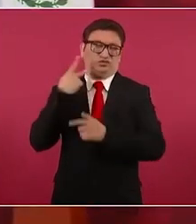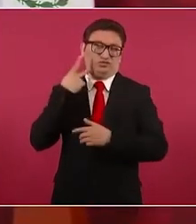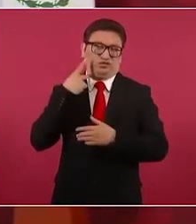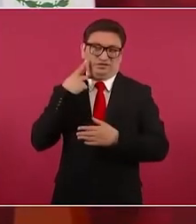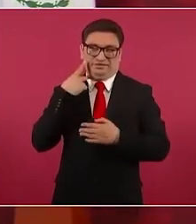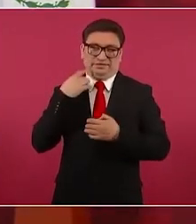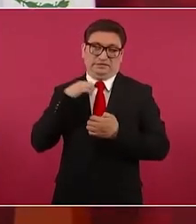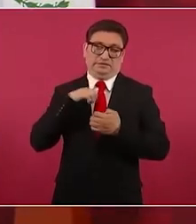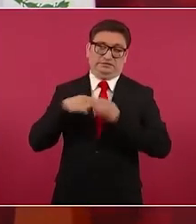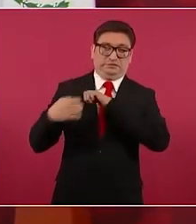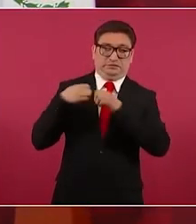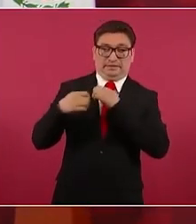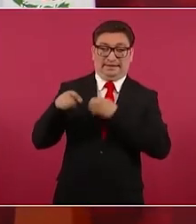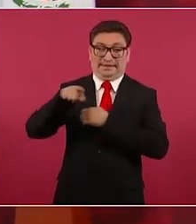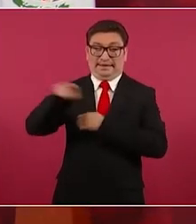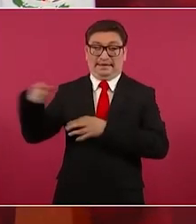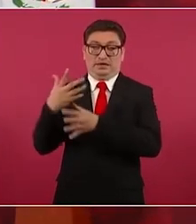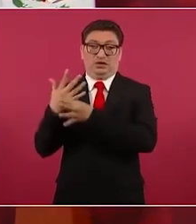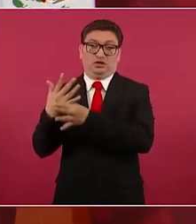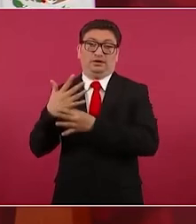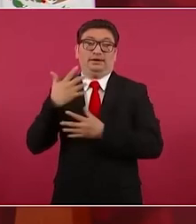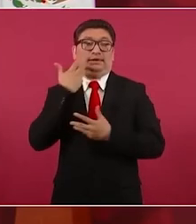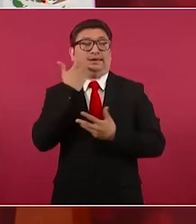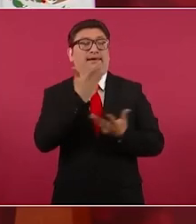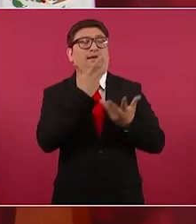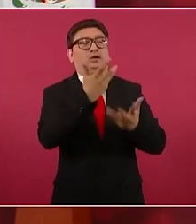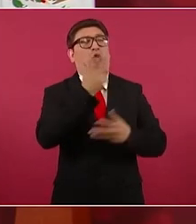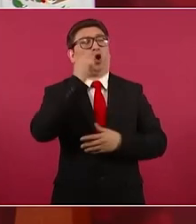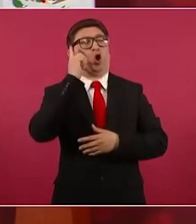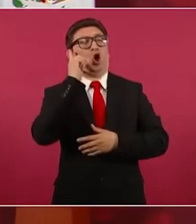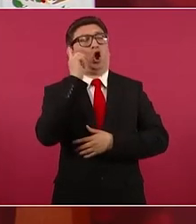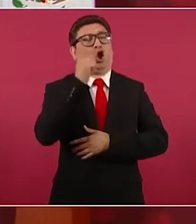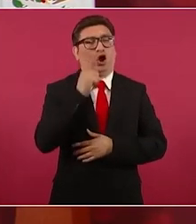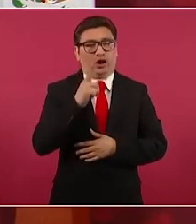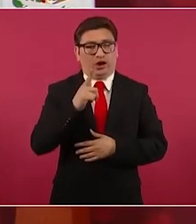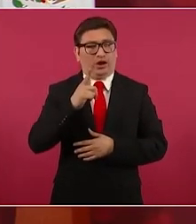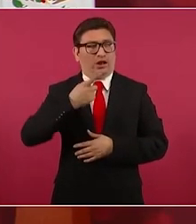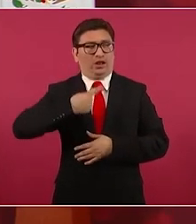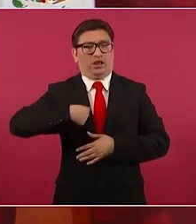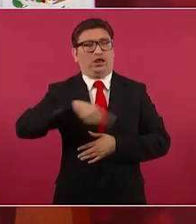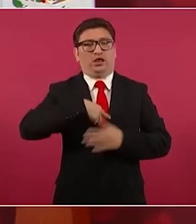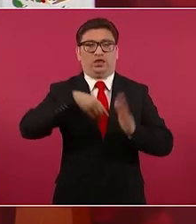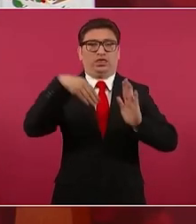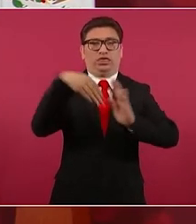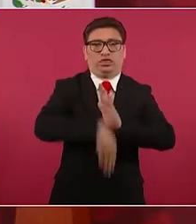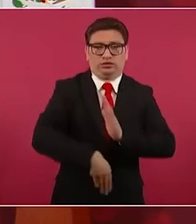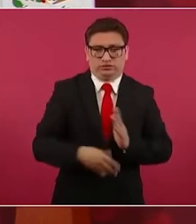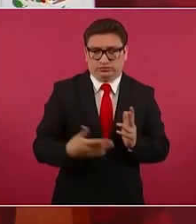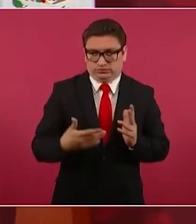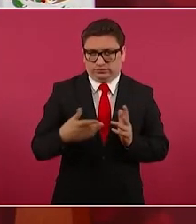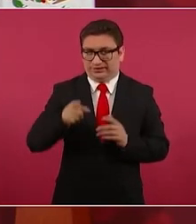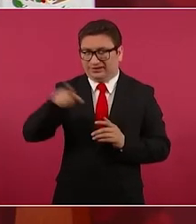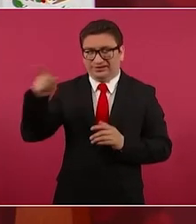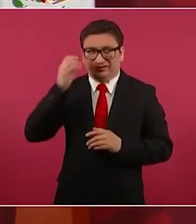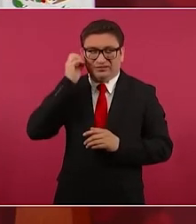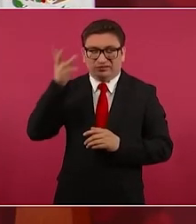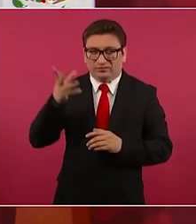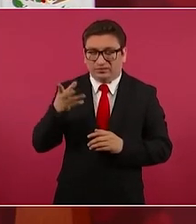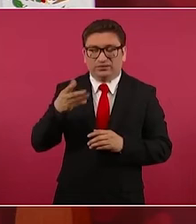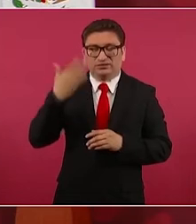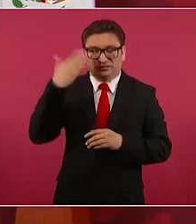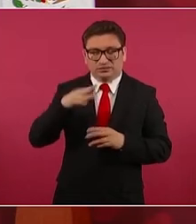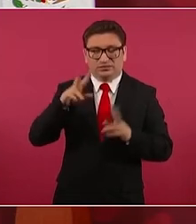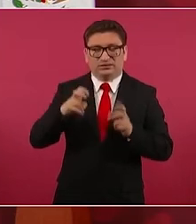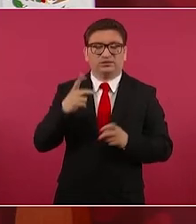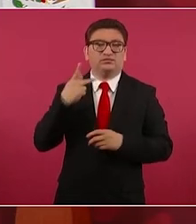quisiera que nos fuera mal. Se olvidan de que en política cuenta